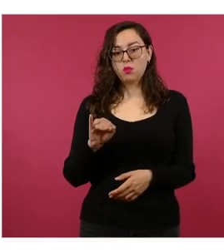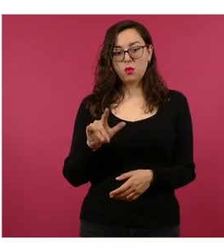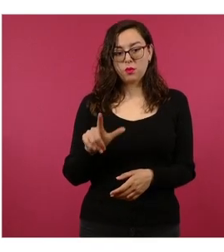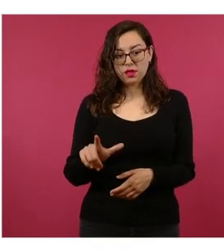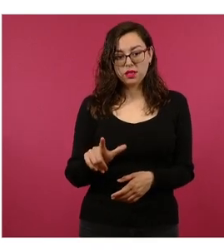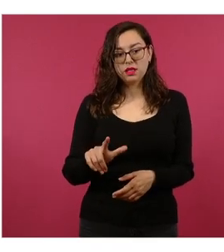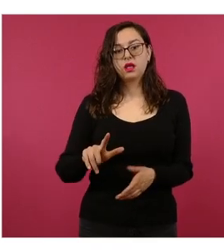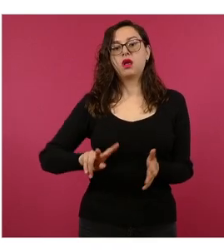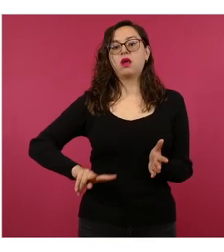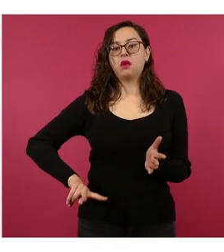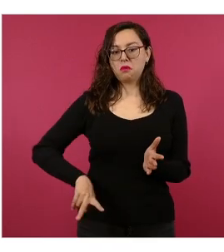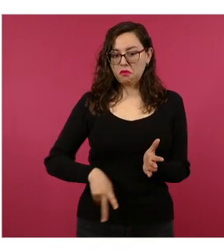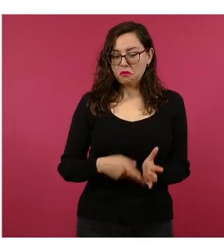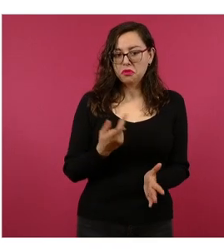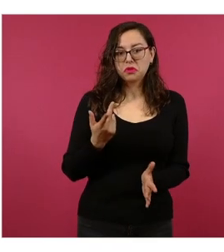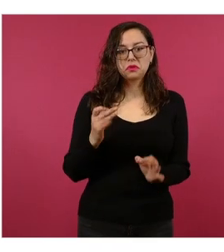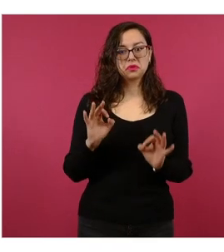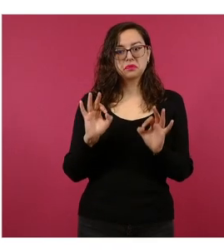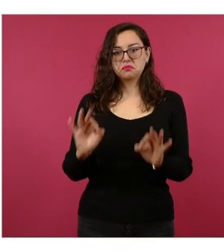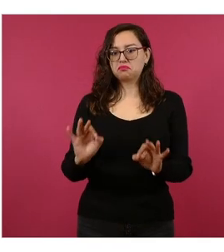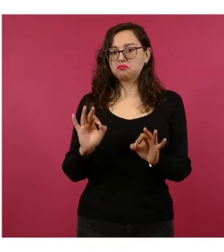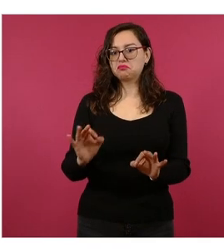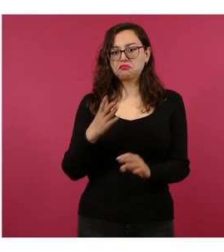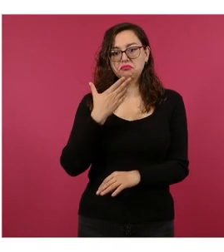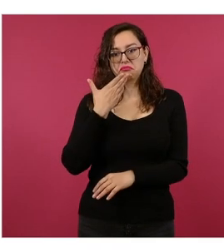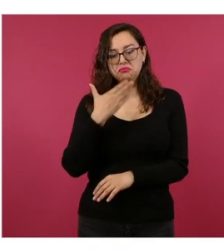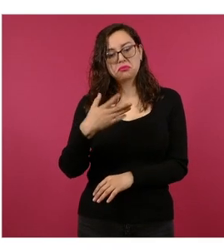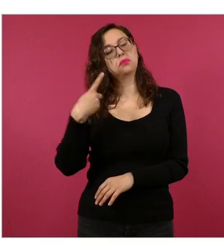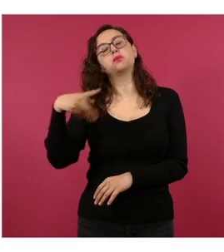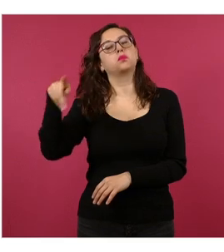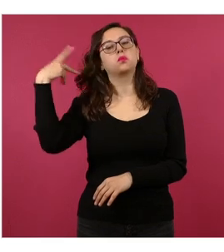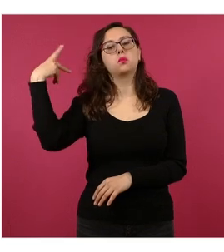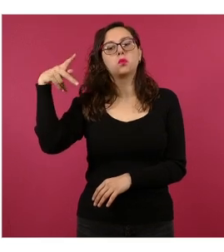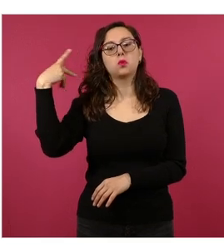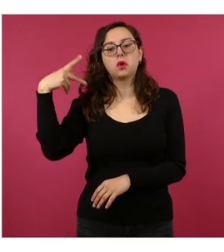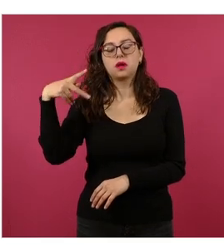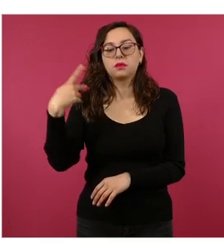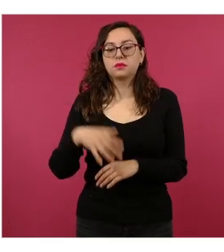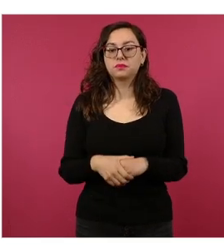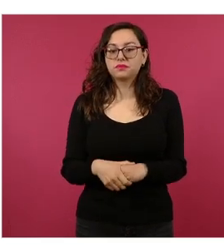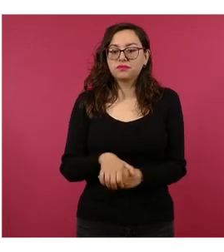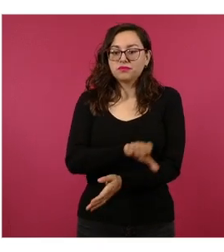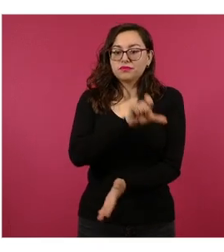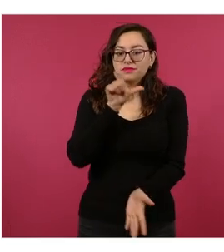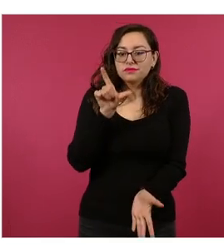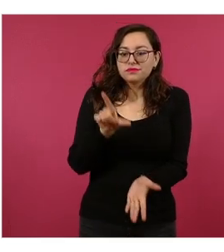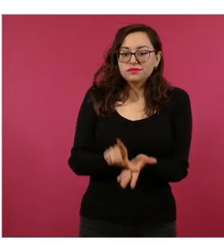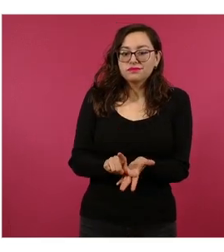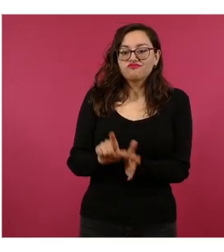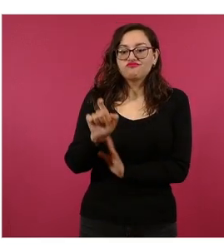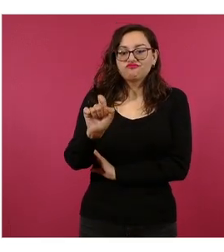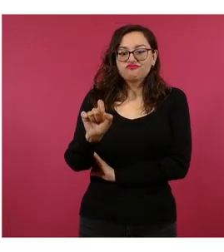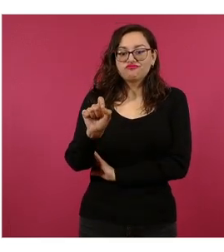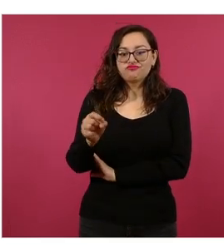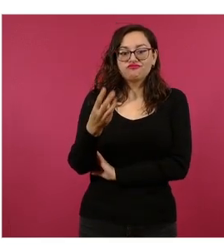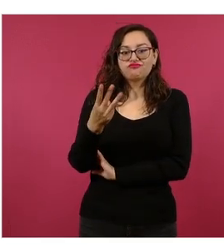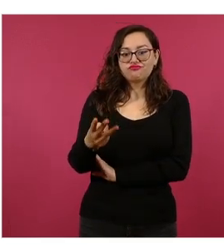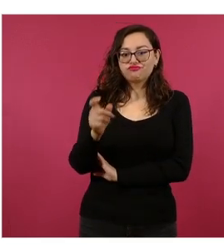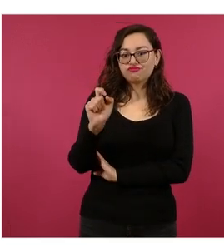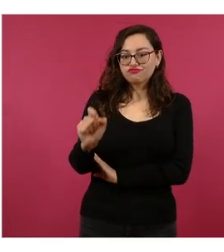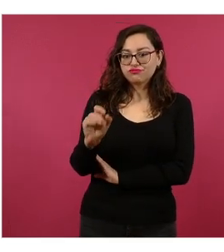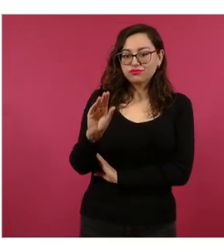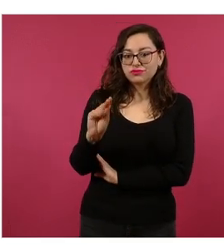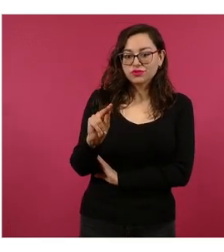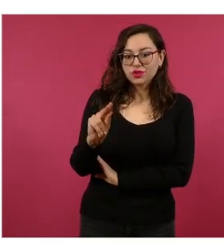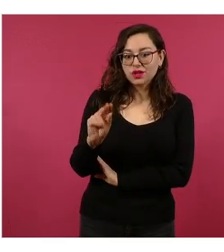Móvil, en el municipio de Aguazotepec, Puebla. Fíjense, el litro de diésel únicamente en 23 pesos con